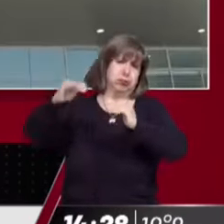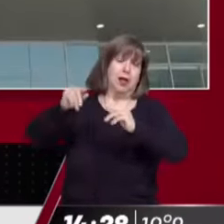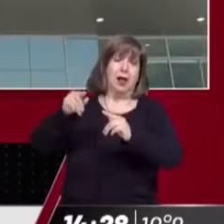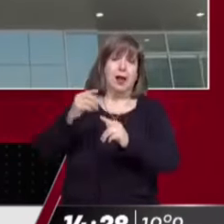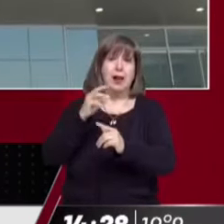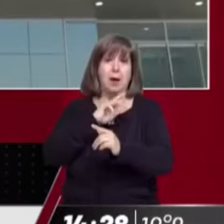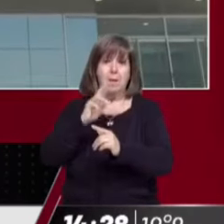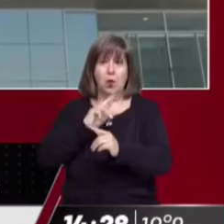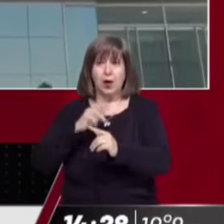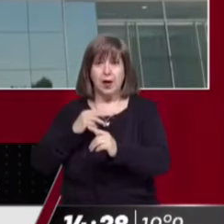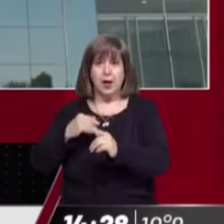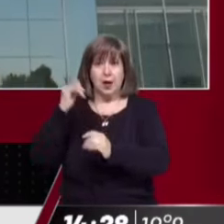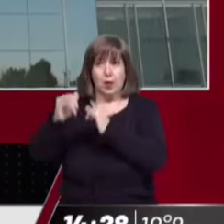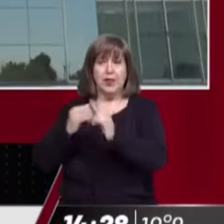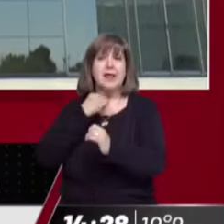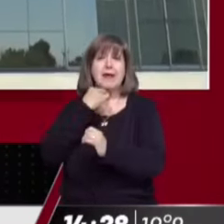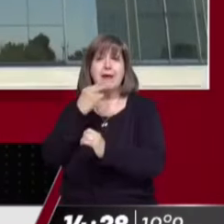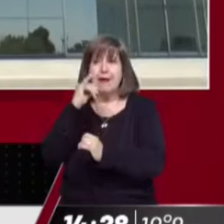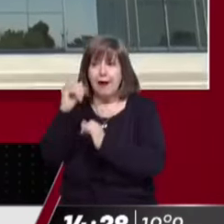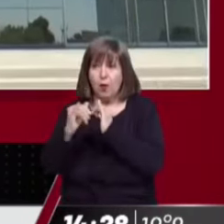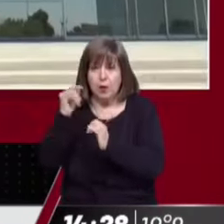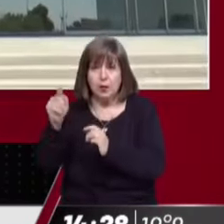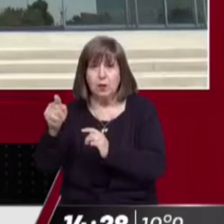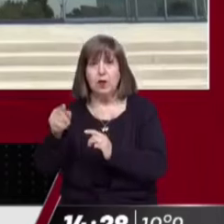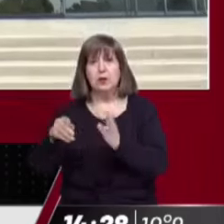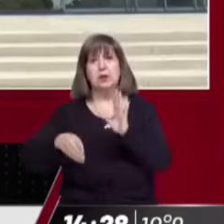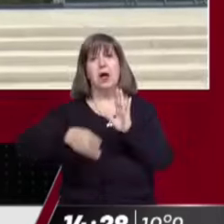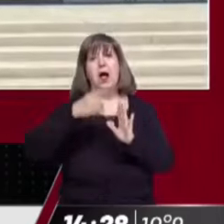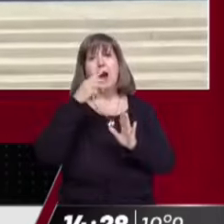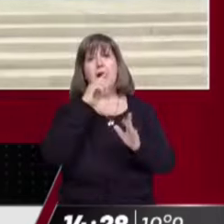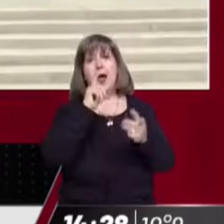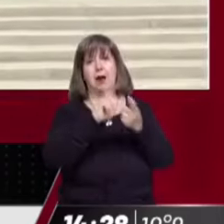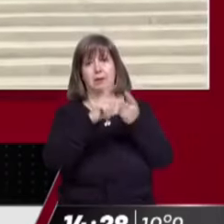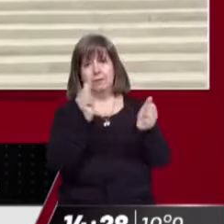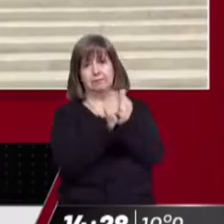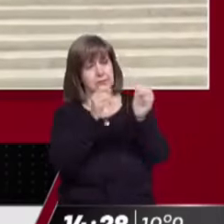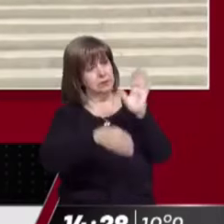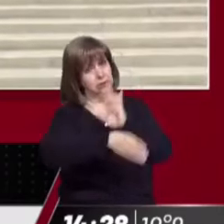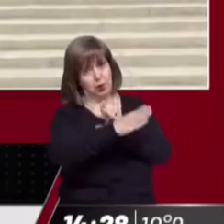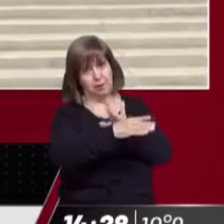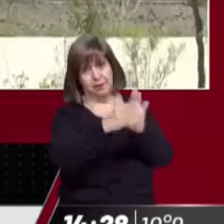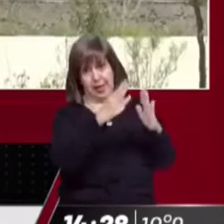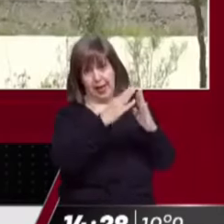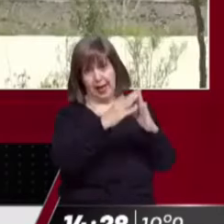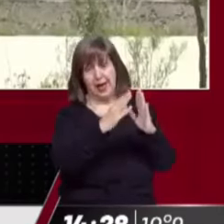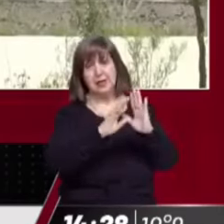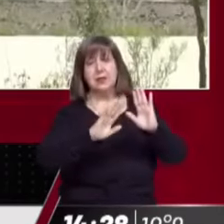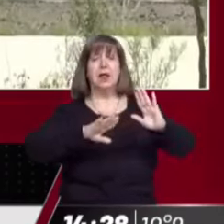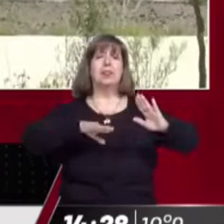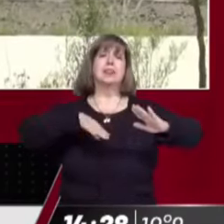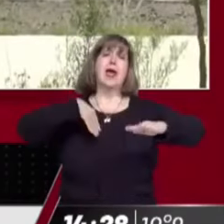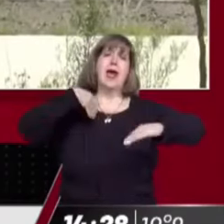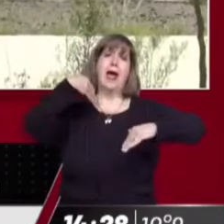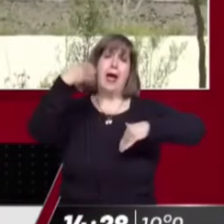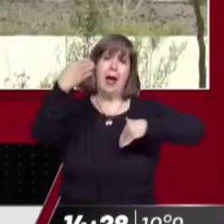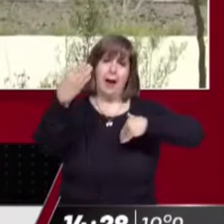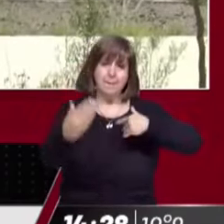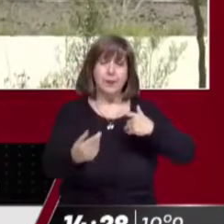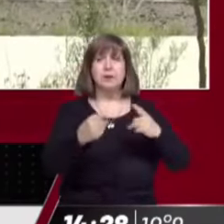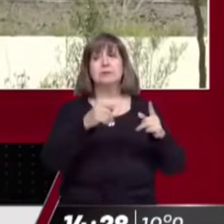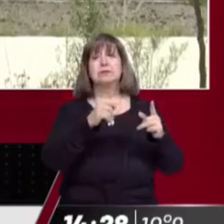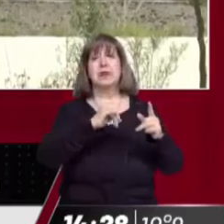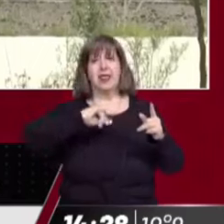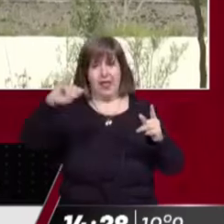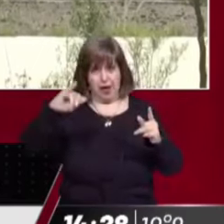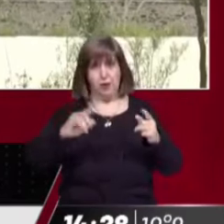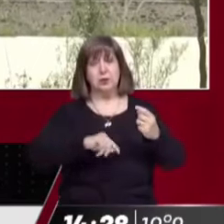la mujer lo echa de la casa y radica la denuncia. Tiempo después, el hombre es invitado por un amigo a pasar las fiestas con